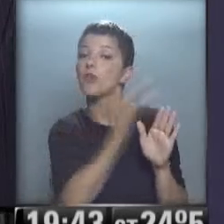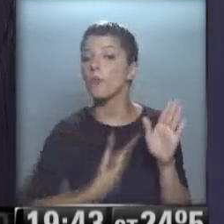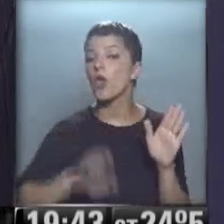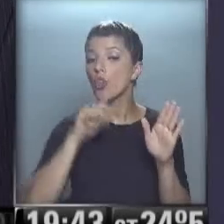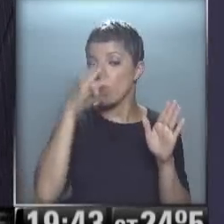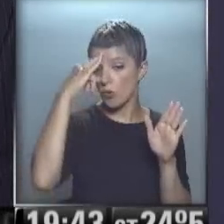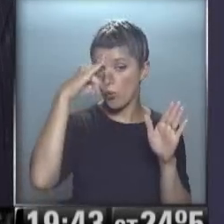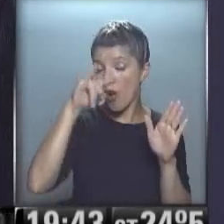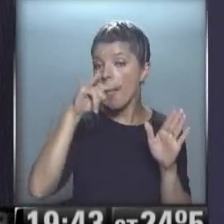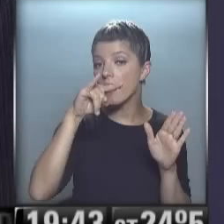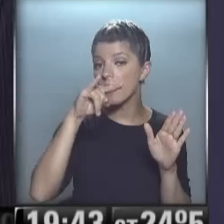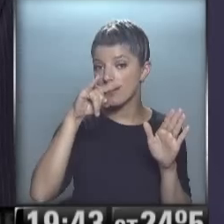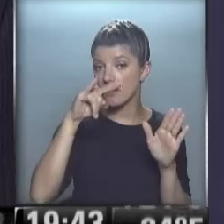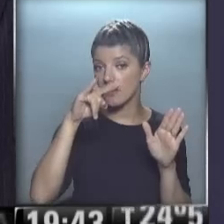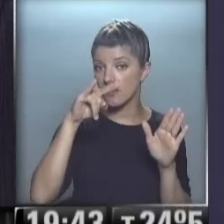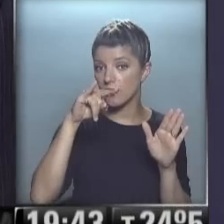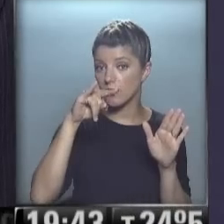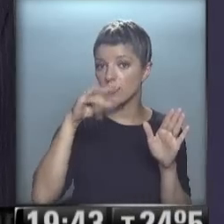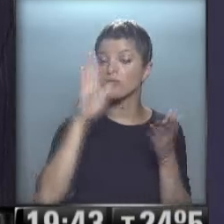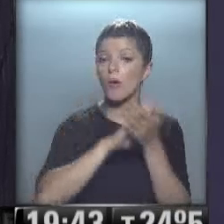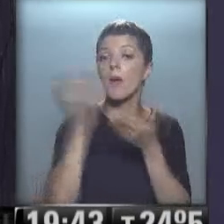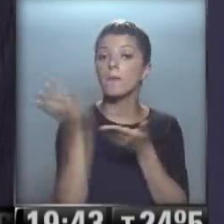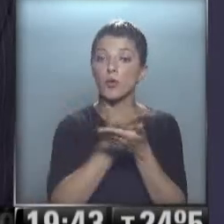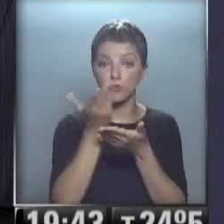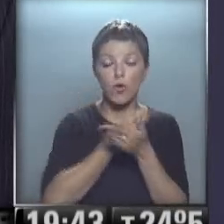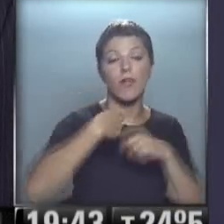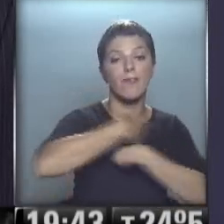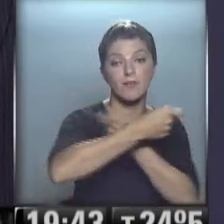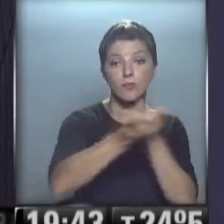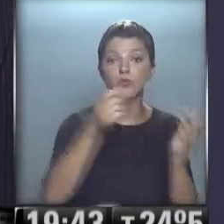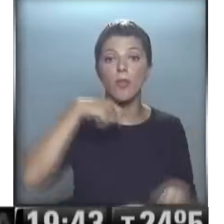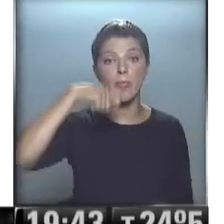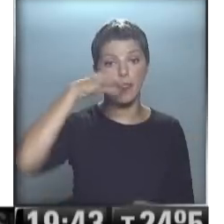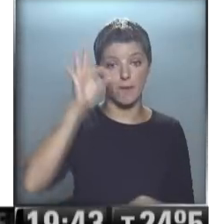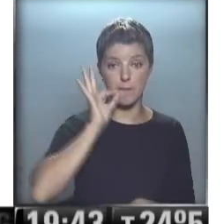uruguayo a controlar la producción y distribución de la marihuana.